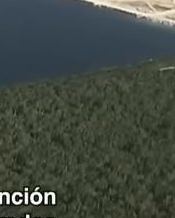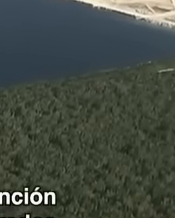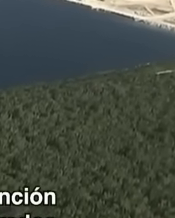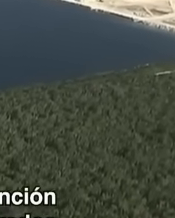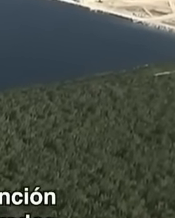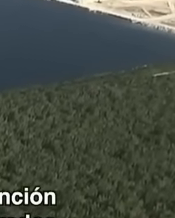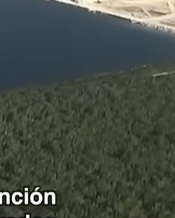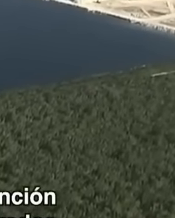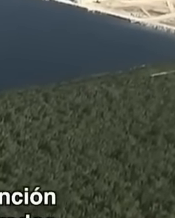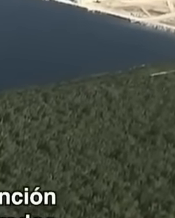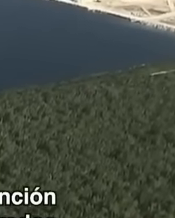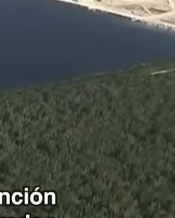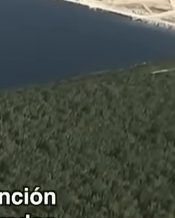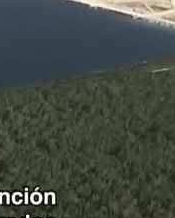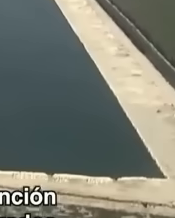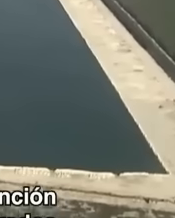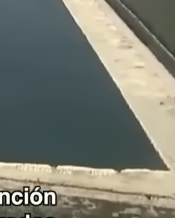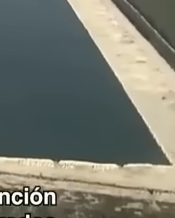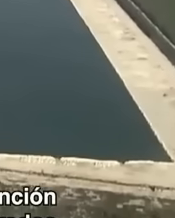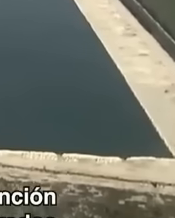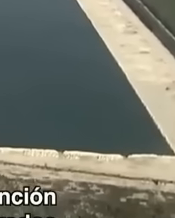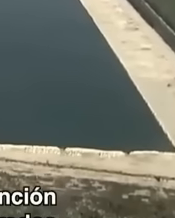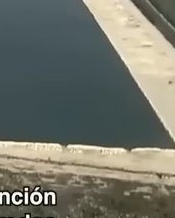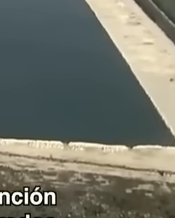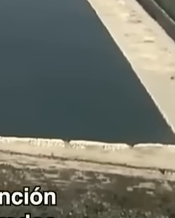junto a Xcaret,